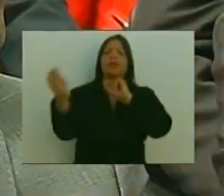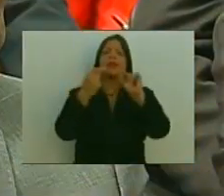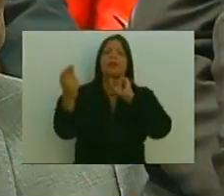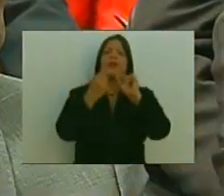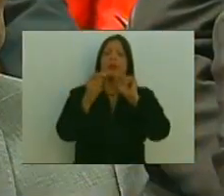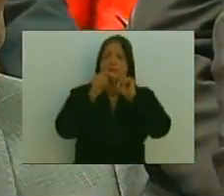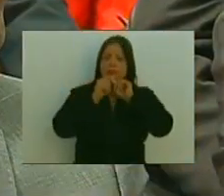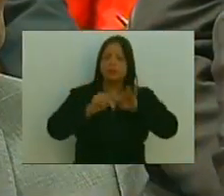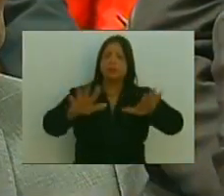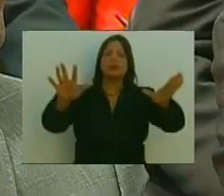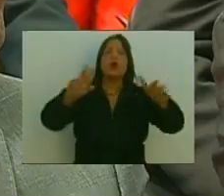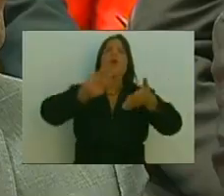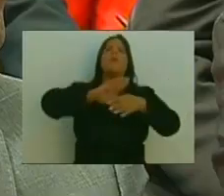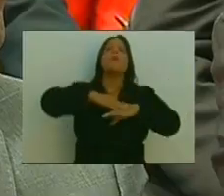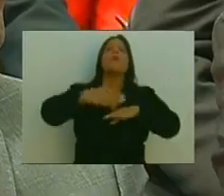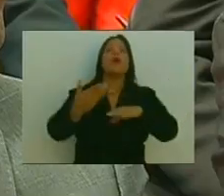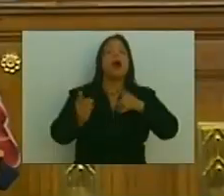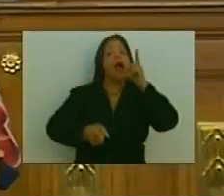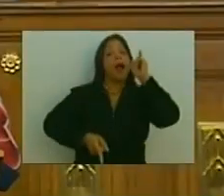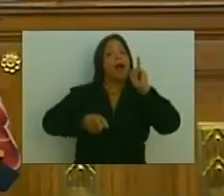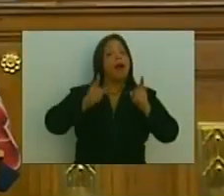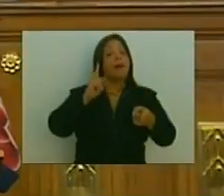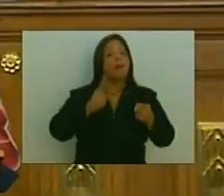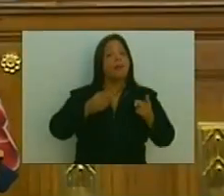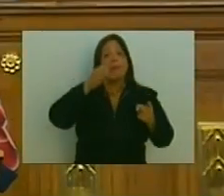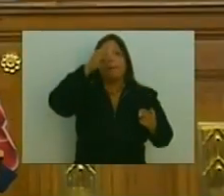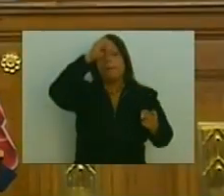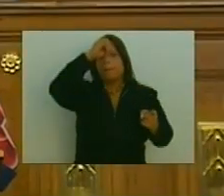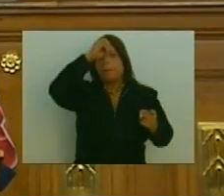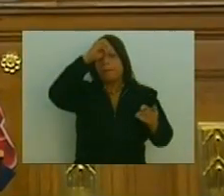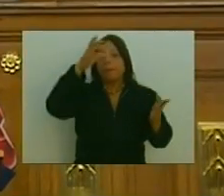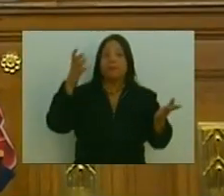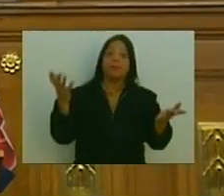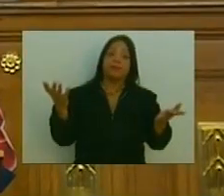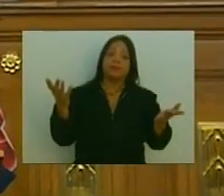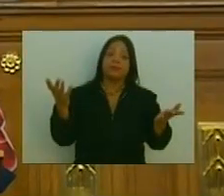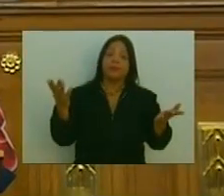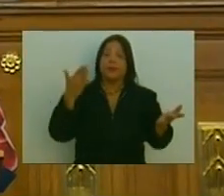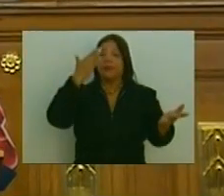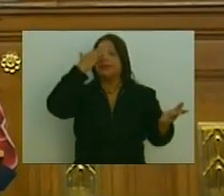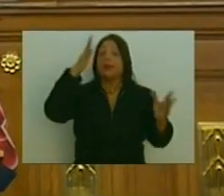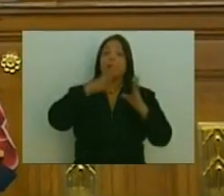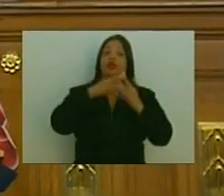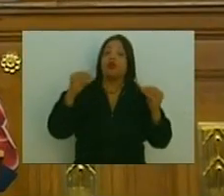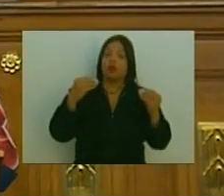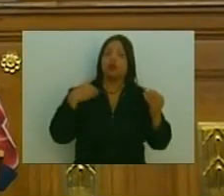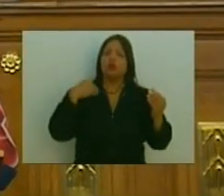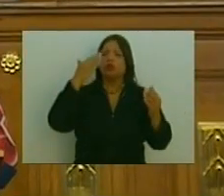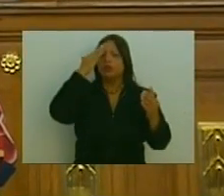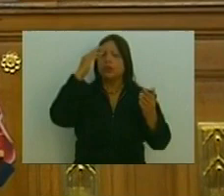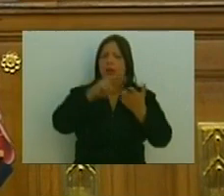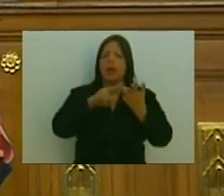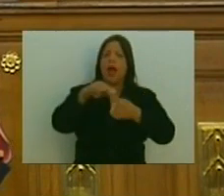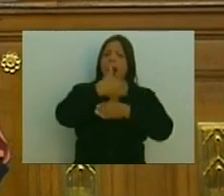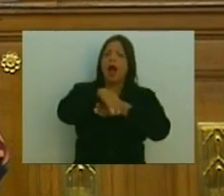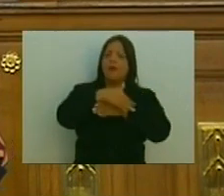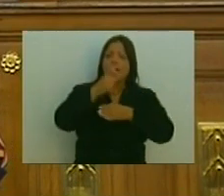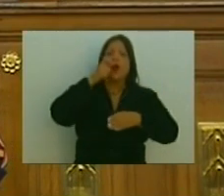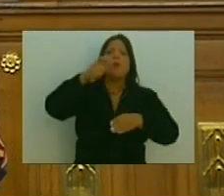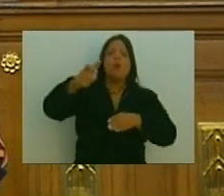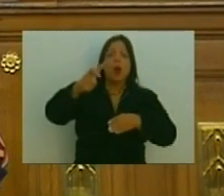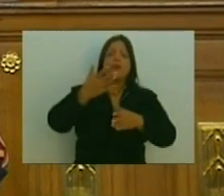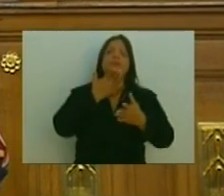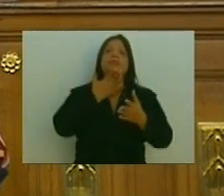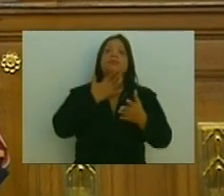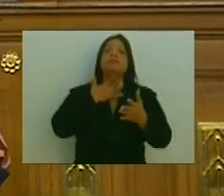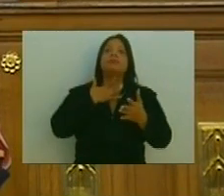presidenta, porque a veces no somos todos los que somos ni nos la sabemos todas. Y yo sé que afuera hay un pueblo